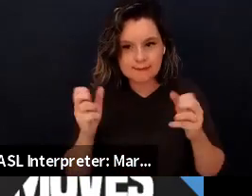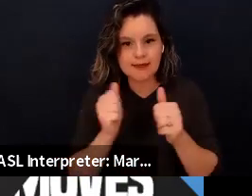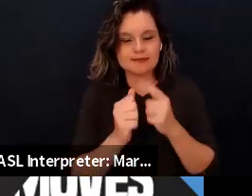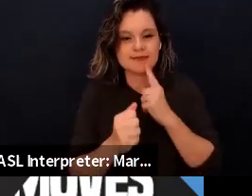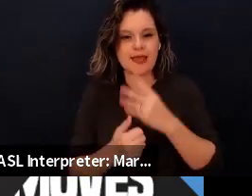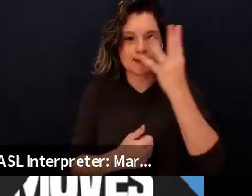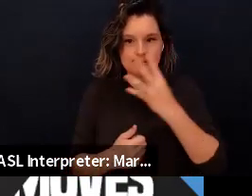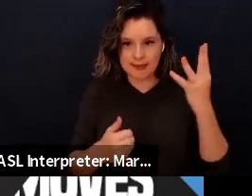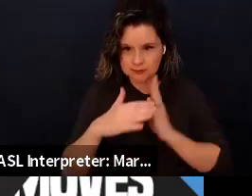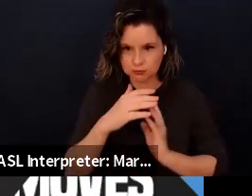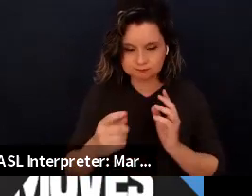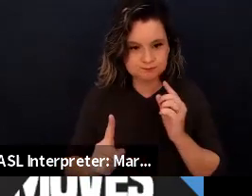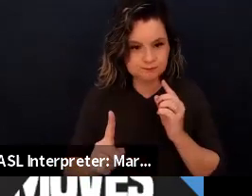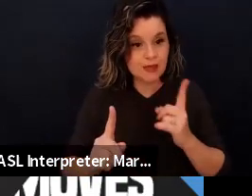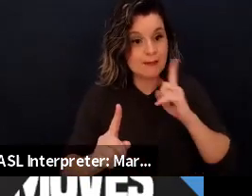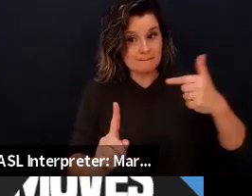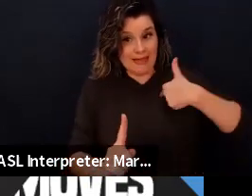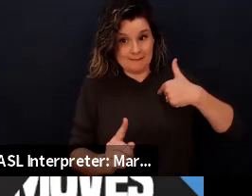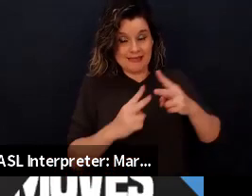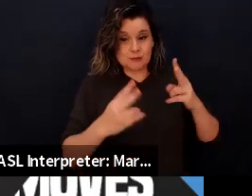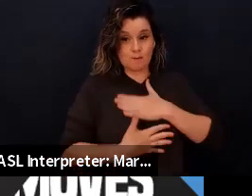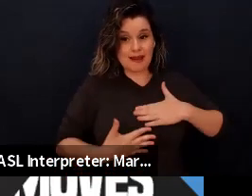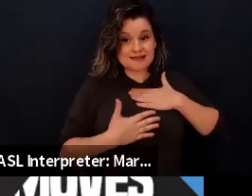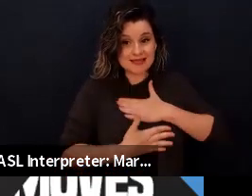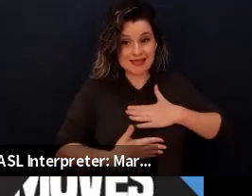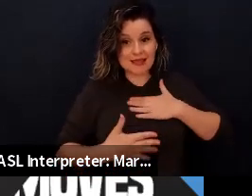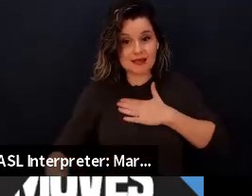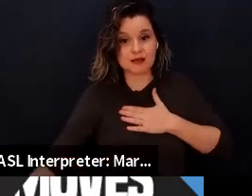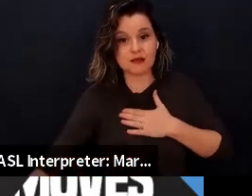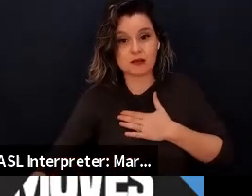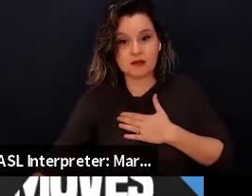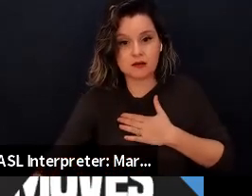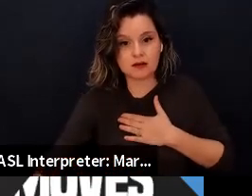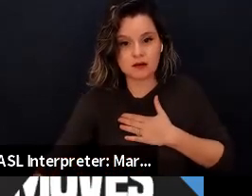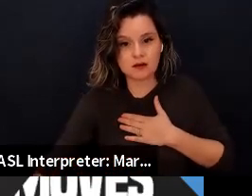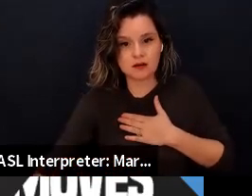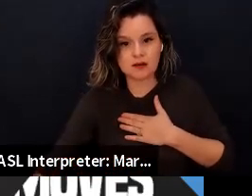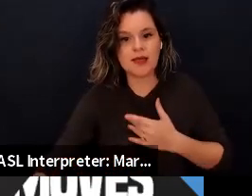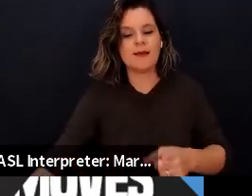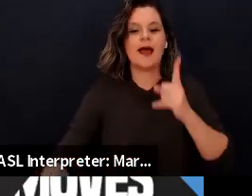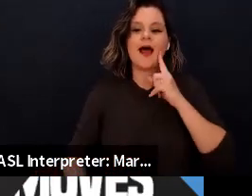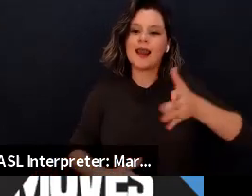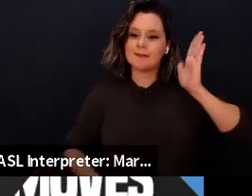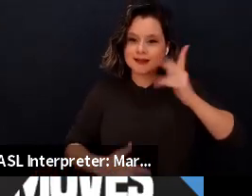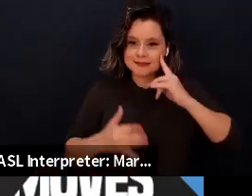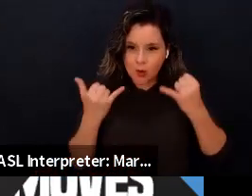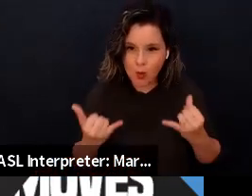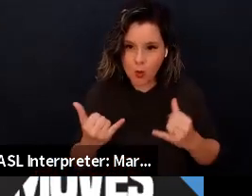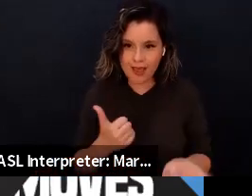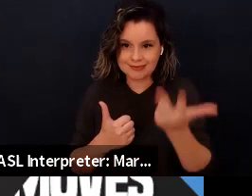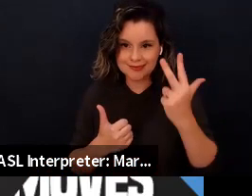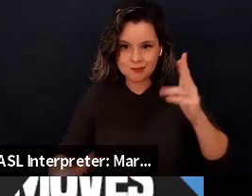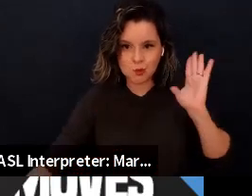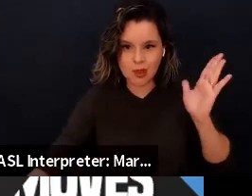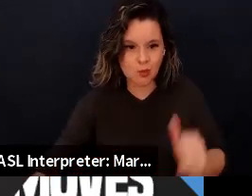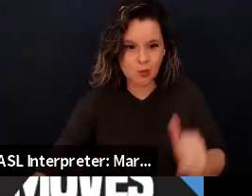inmigrantes. Entonces, para mí es un placer poder presentar a las oradoras que tenemos el día de hoy. Tenemos a 3 oradoras.